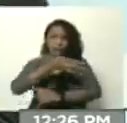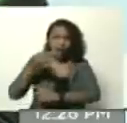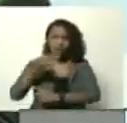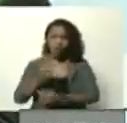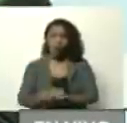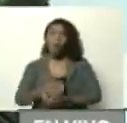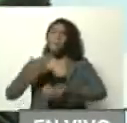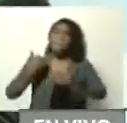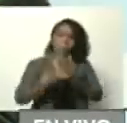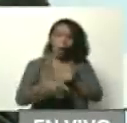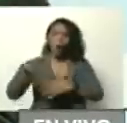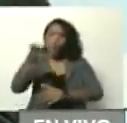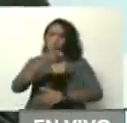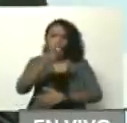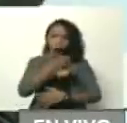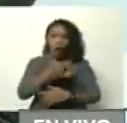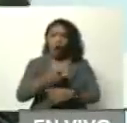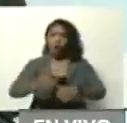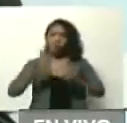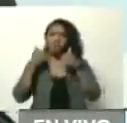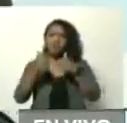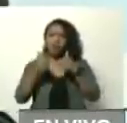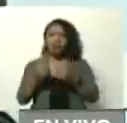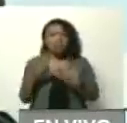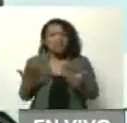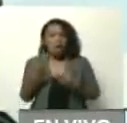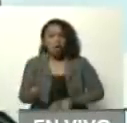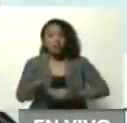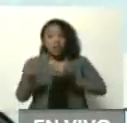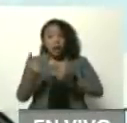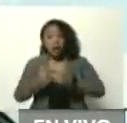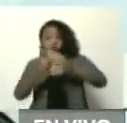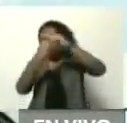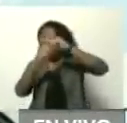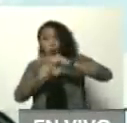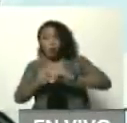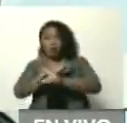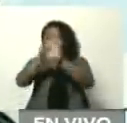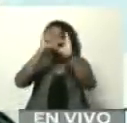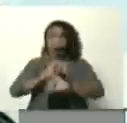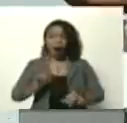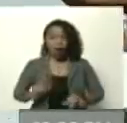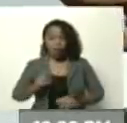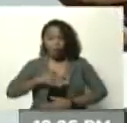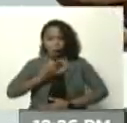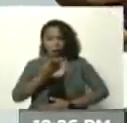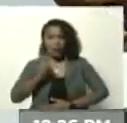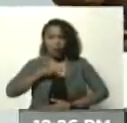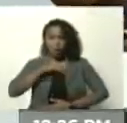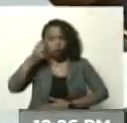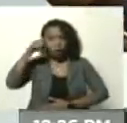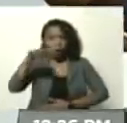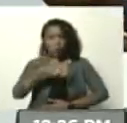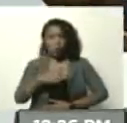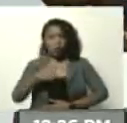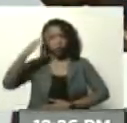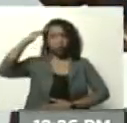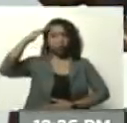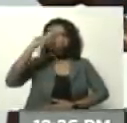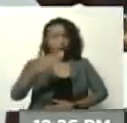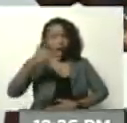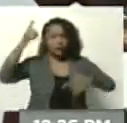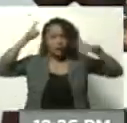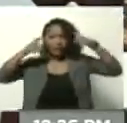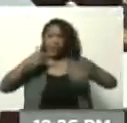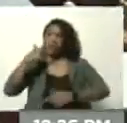vamos a buscar la eficacia para darle la mayor suma de felicidad posible a nuestro pueblo el comandante Chávez